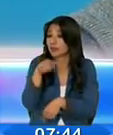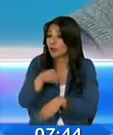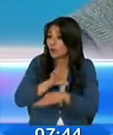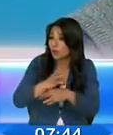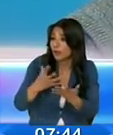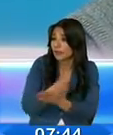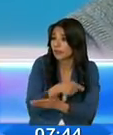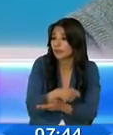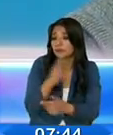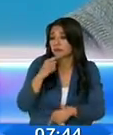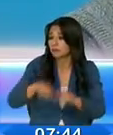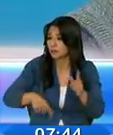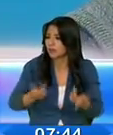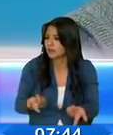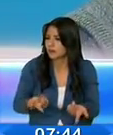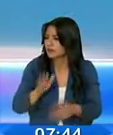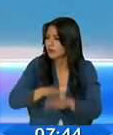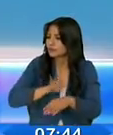acciones.